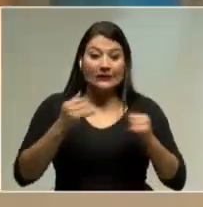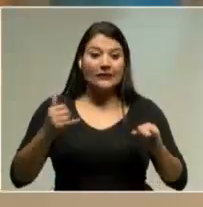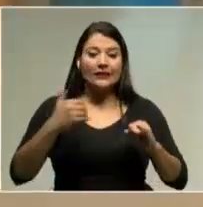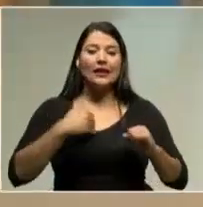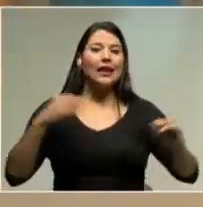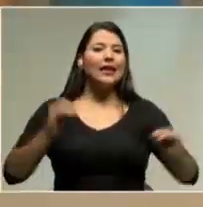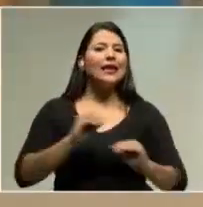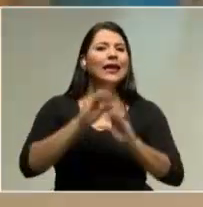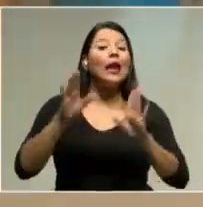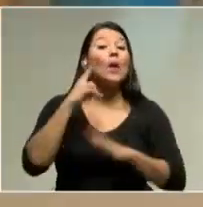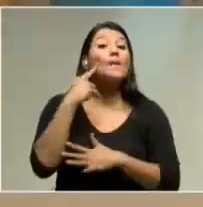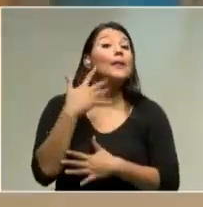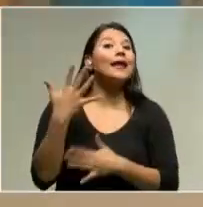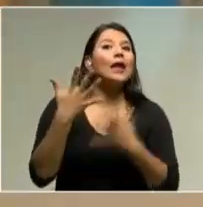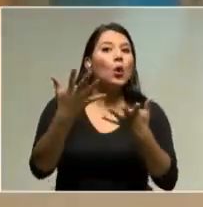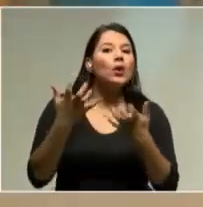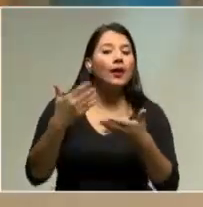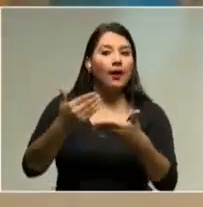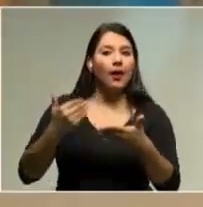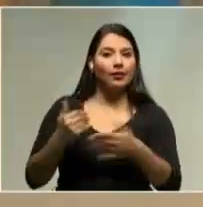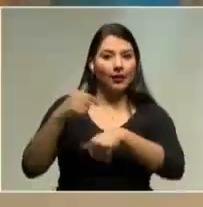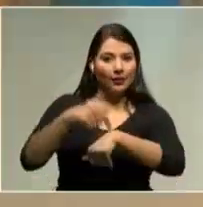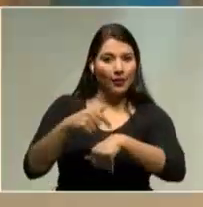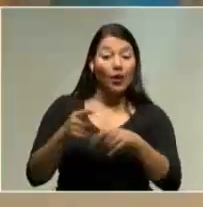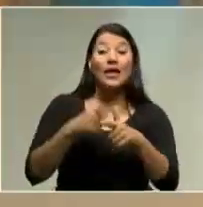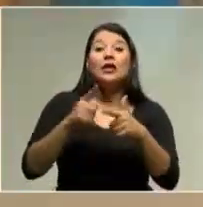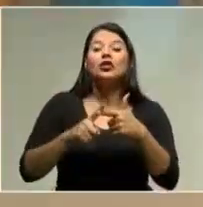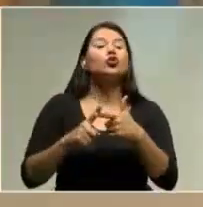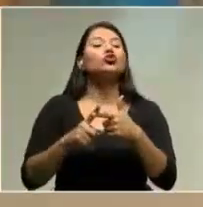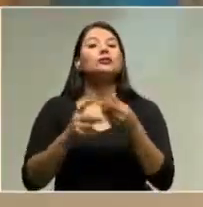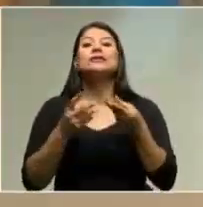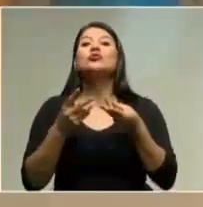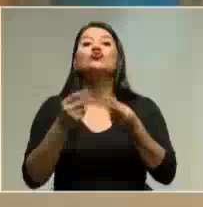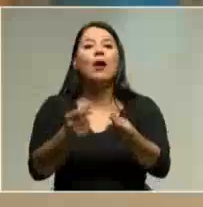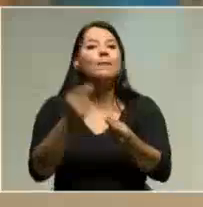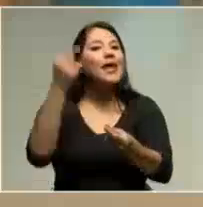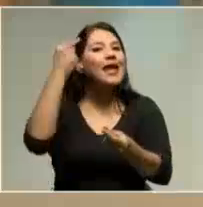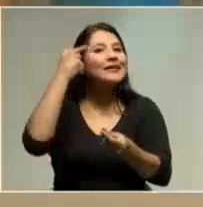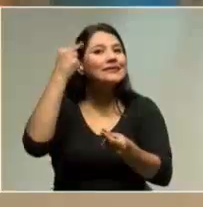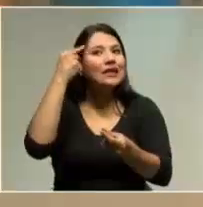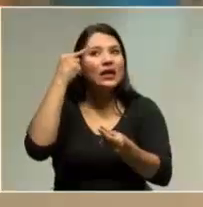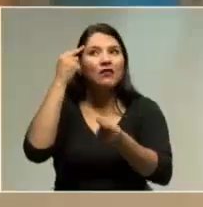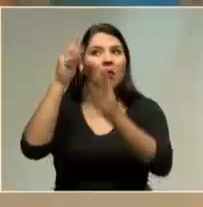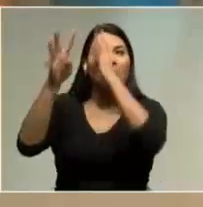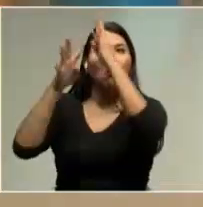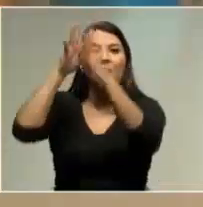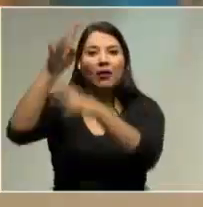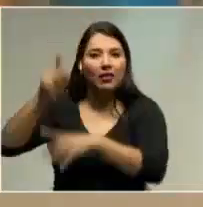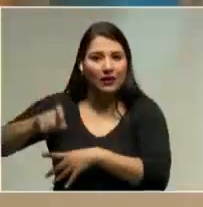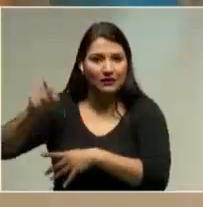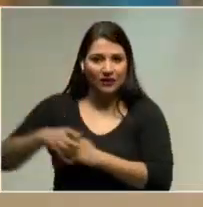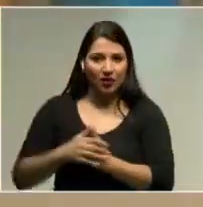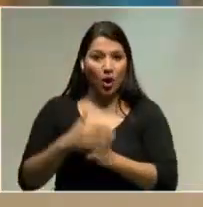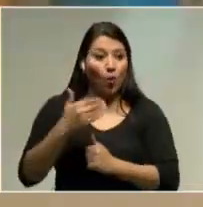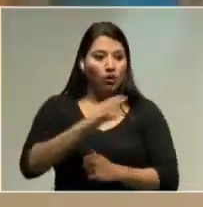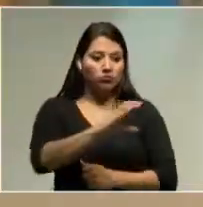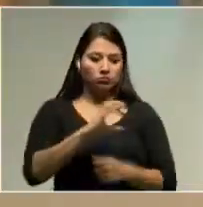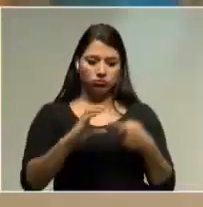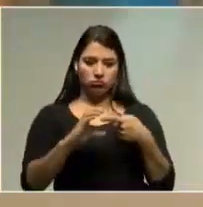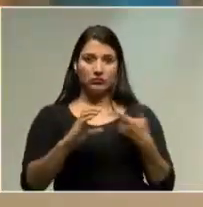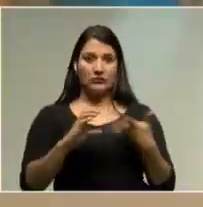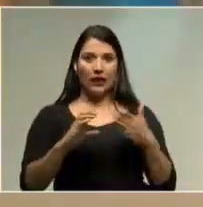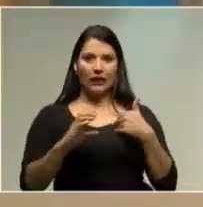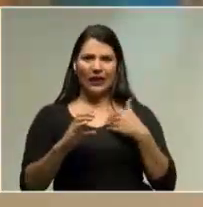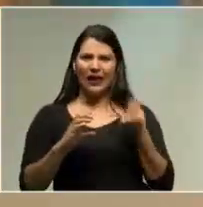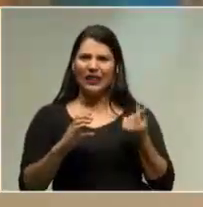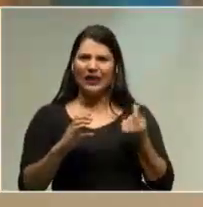para qué lo va a usar, muy rápidamente el cerebro va a generar las necesidades. O sea, cuando yo ya tengo la plata en la mano, de